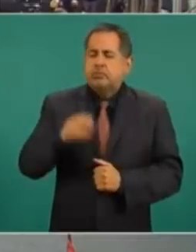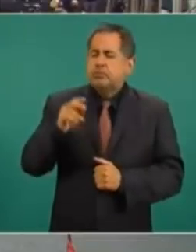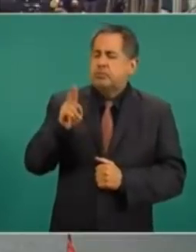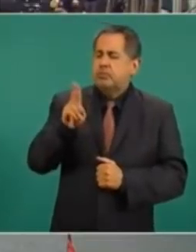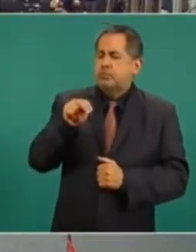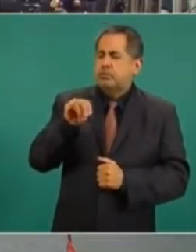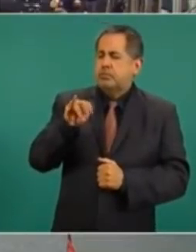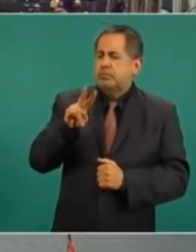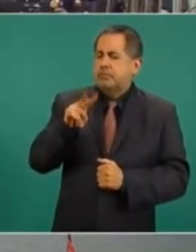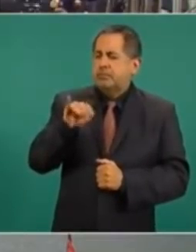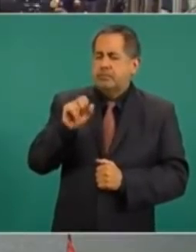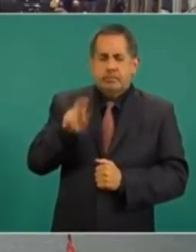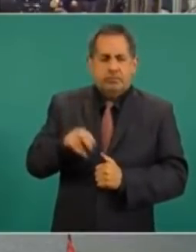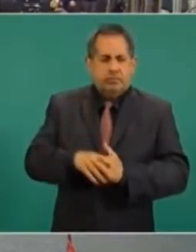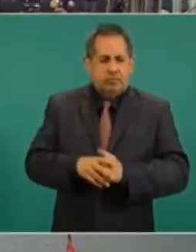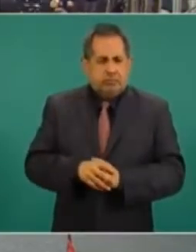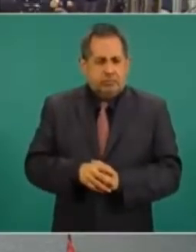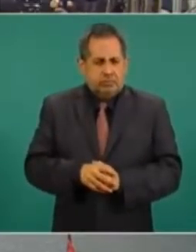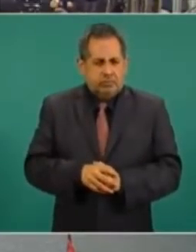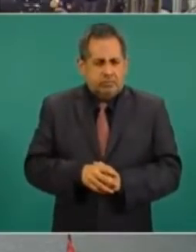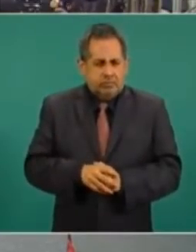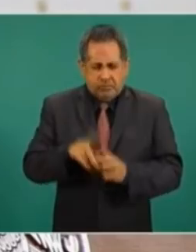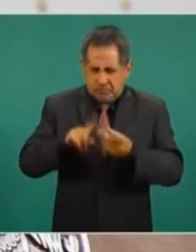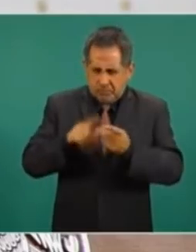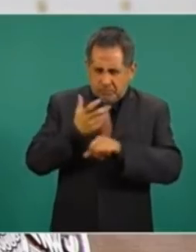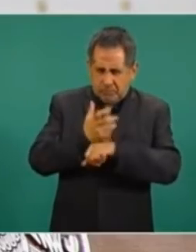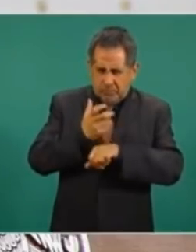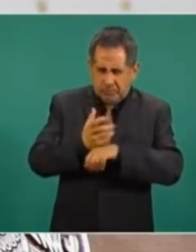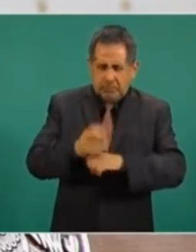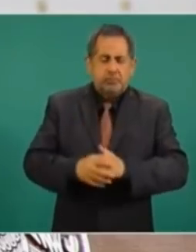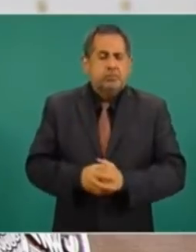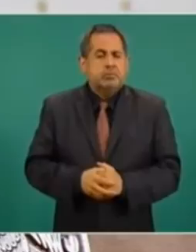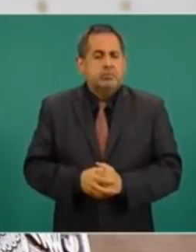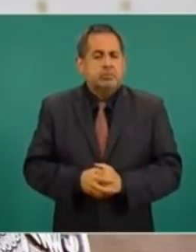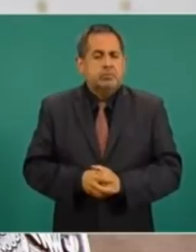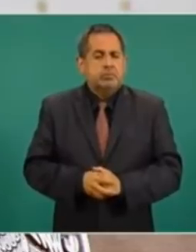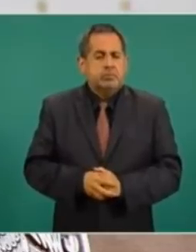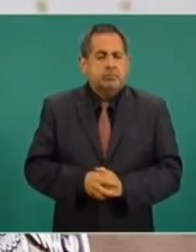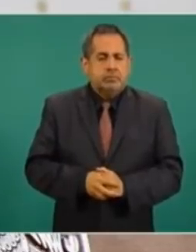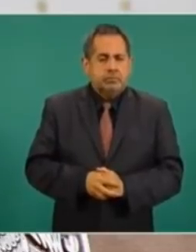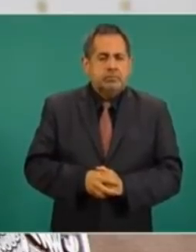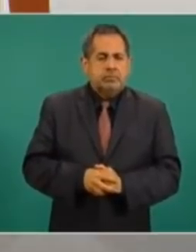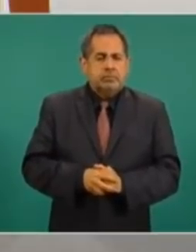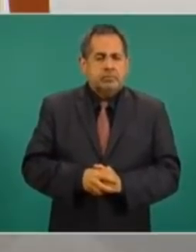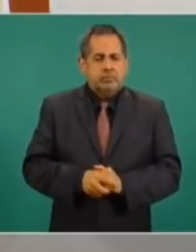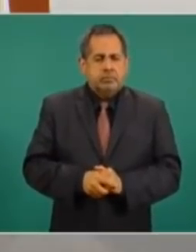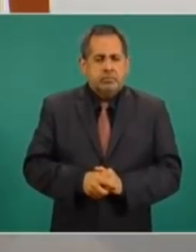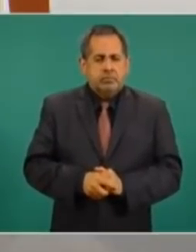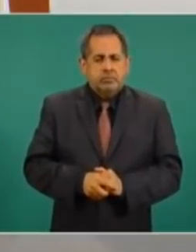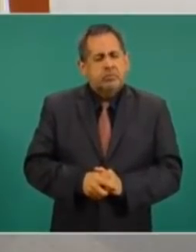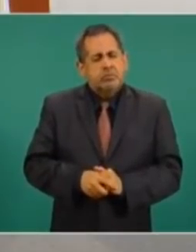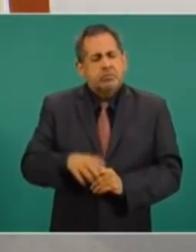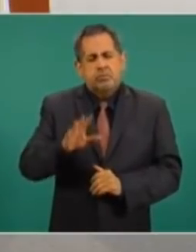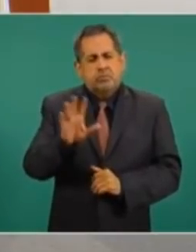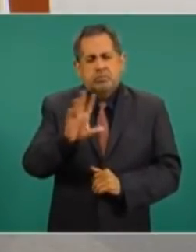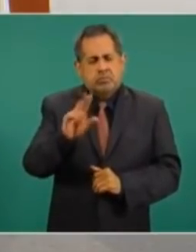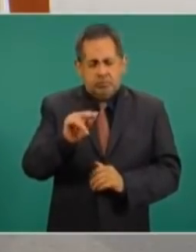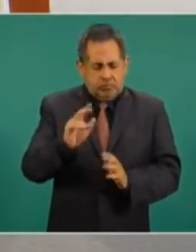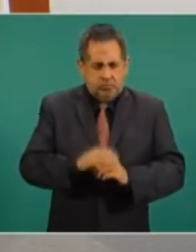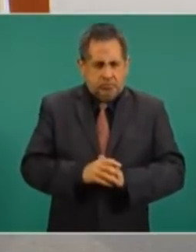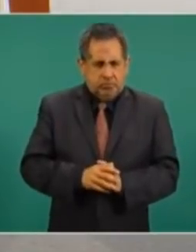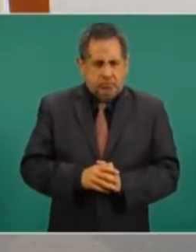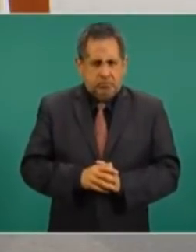Univisión. Es en Estados Unidos, ¿no? Sí. No vamos